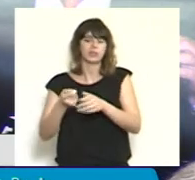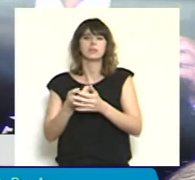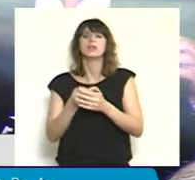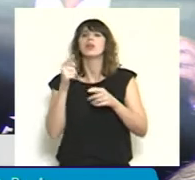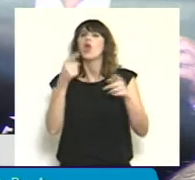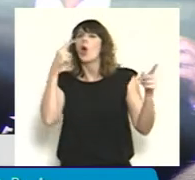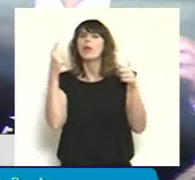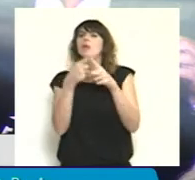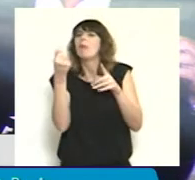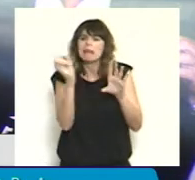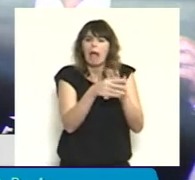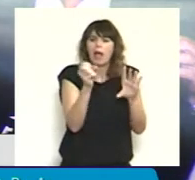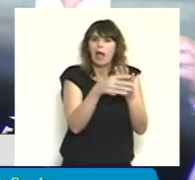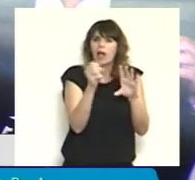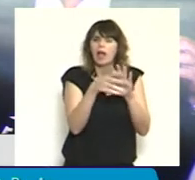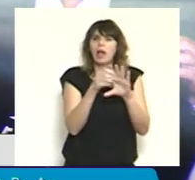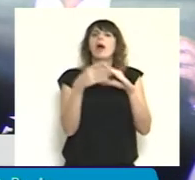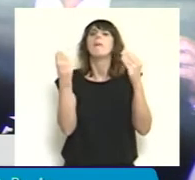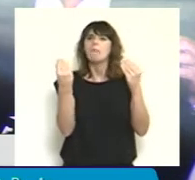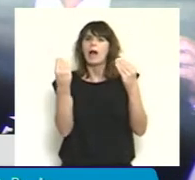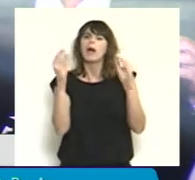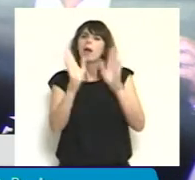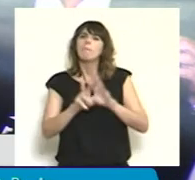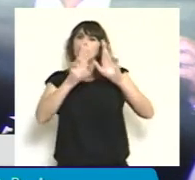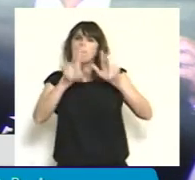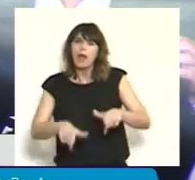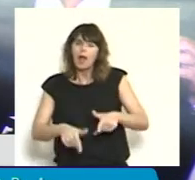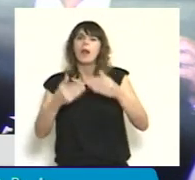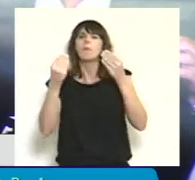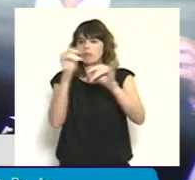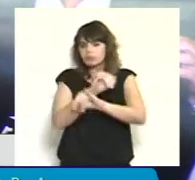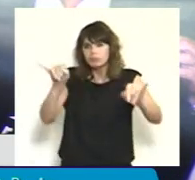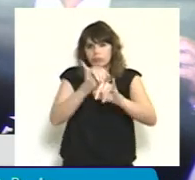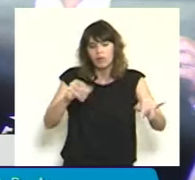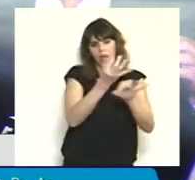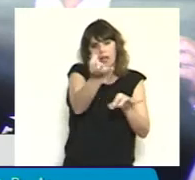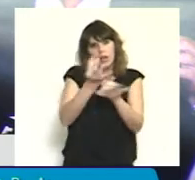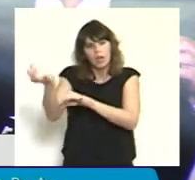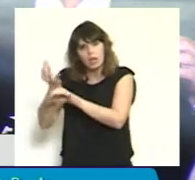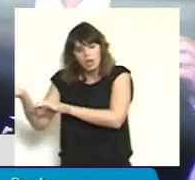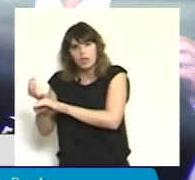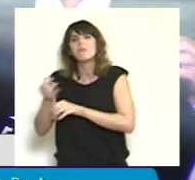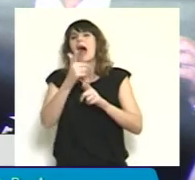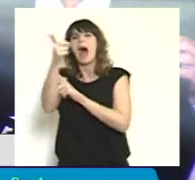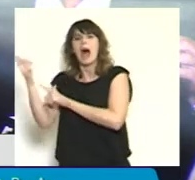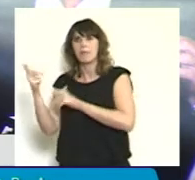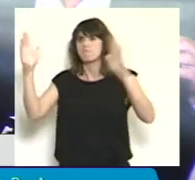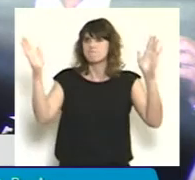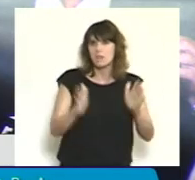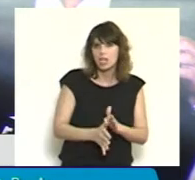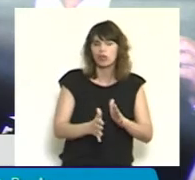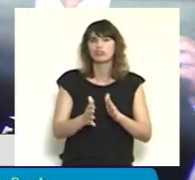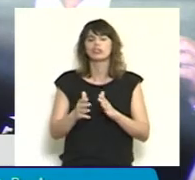ese fondo consiste en desarrollar los programas tendientes a la disminución y el uso de las armas de fuego,